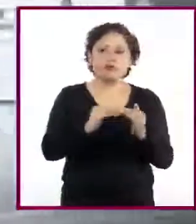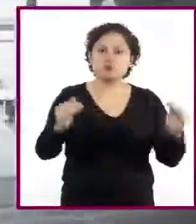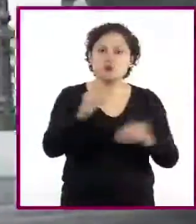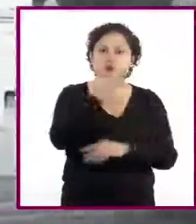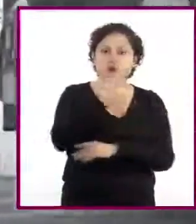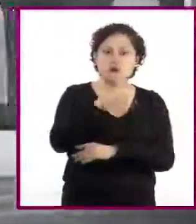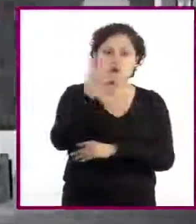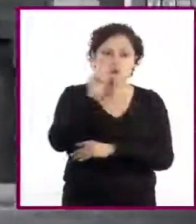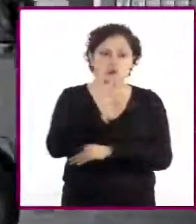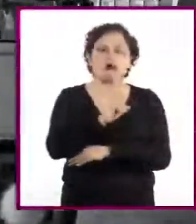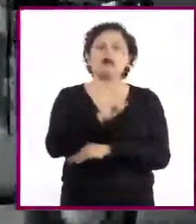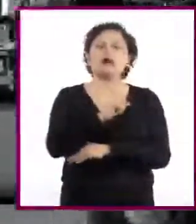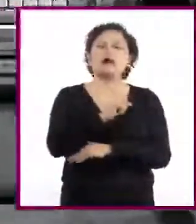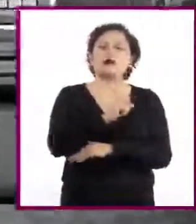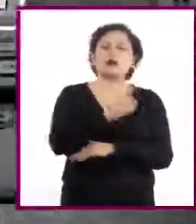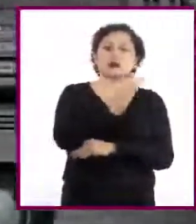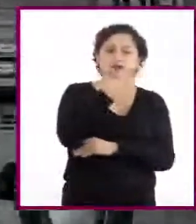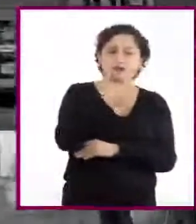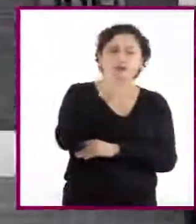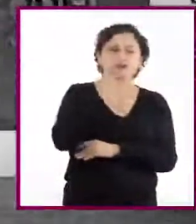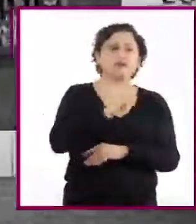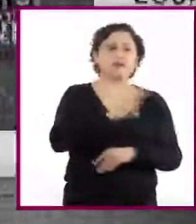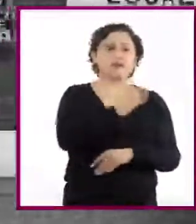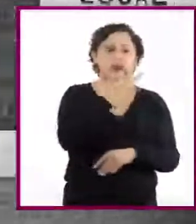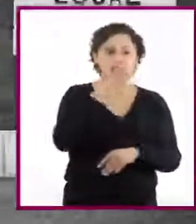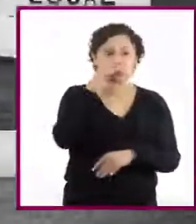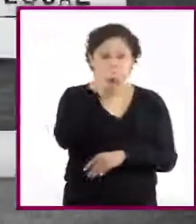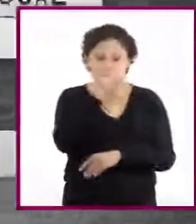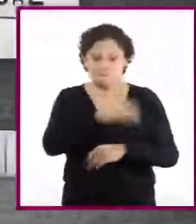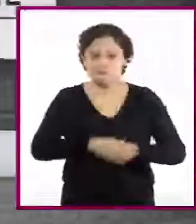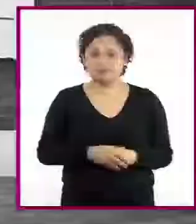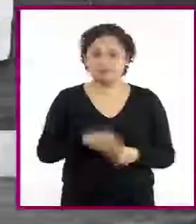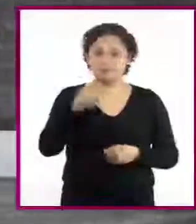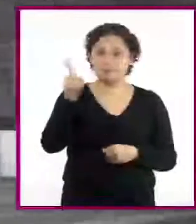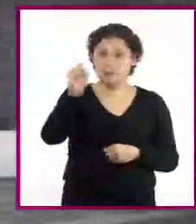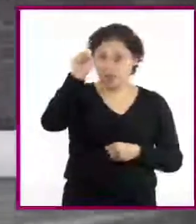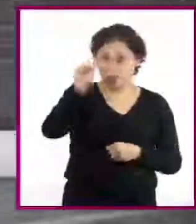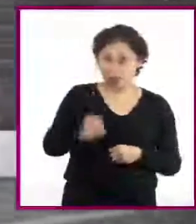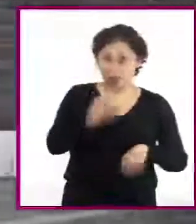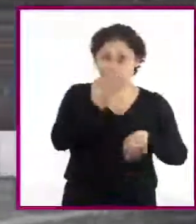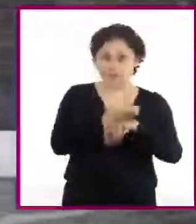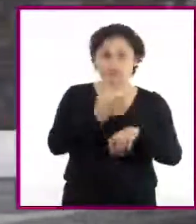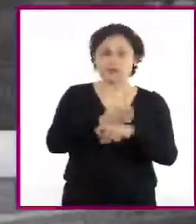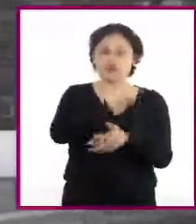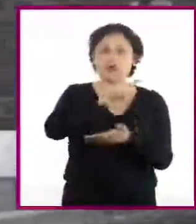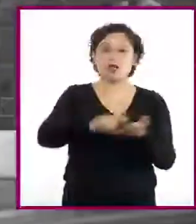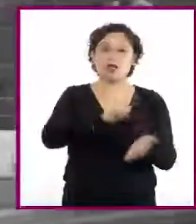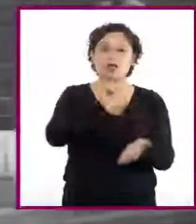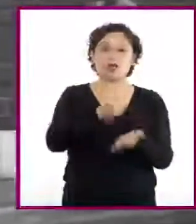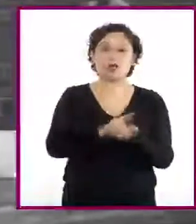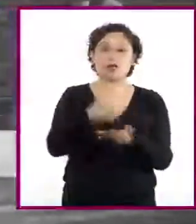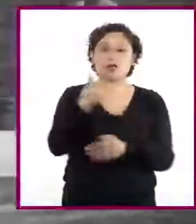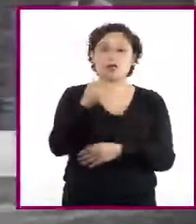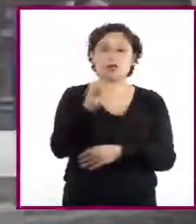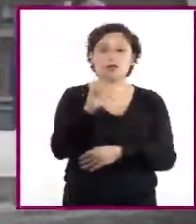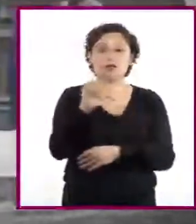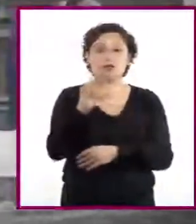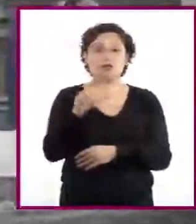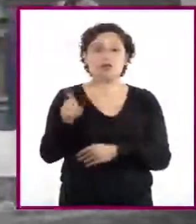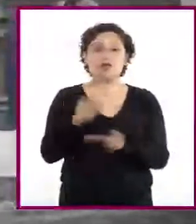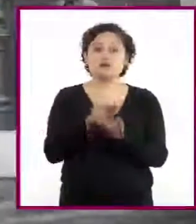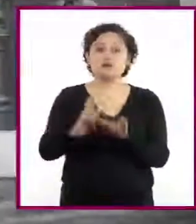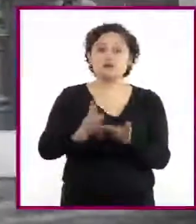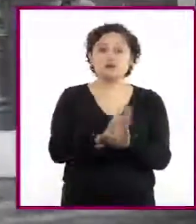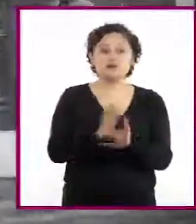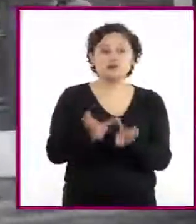En Alabama, como en muchos otros estados del sur, regían las llamadas leyes Jim Crow, que segregaban a los negros de los blancos bajo el